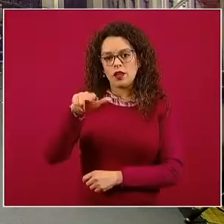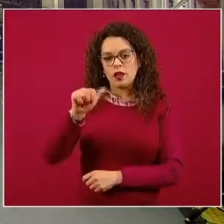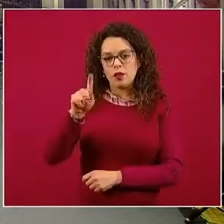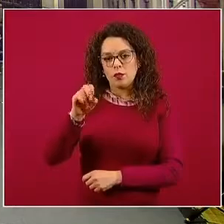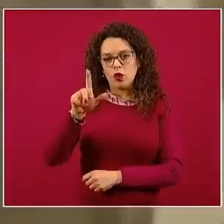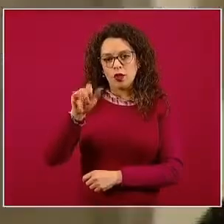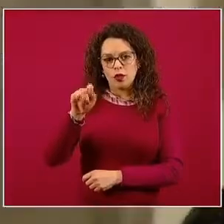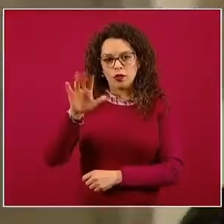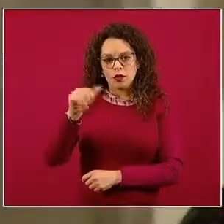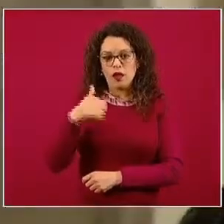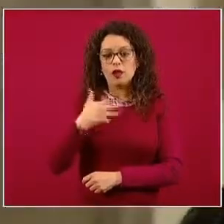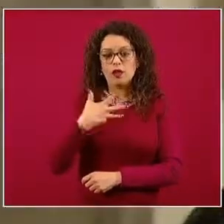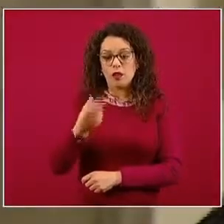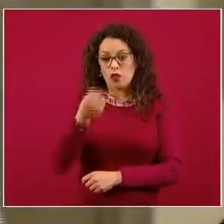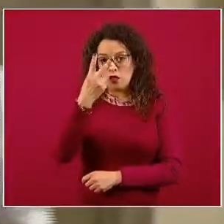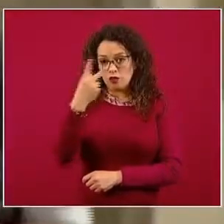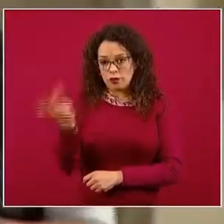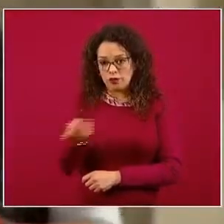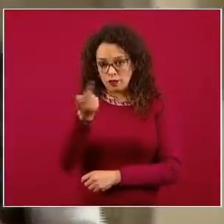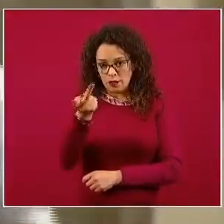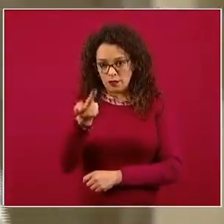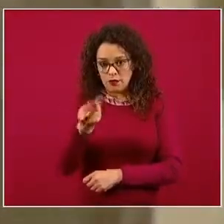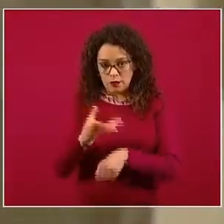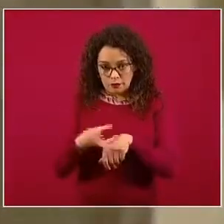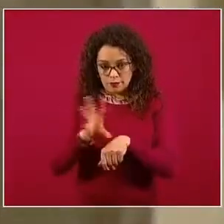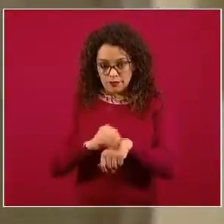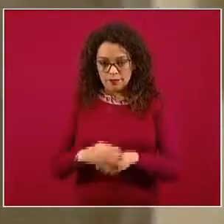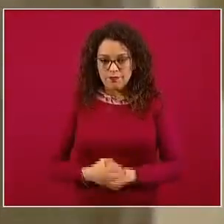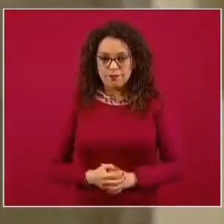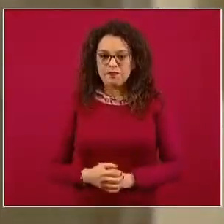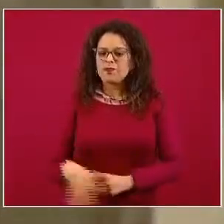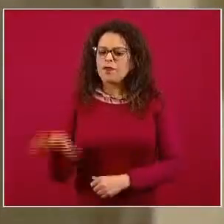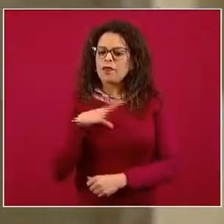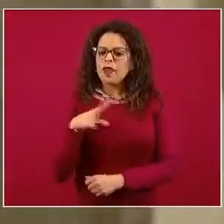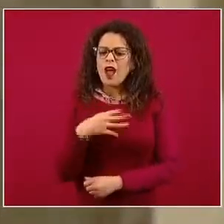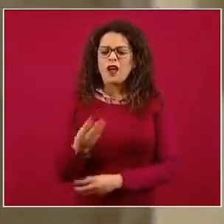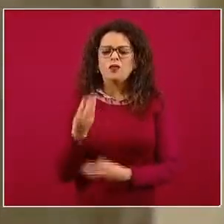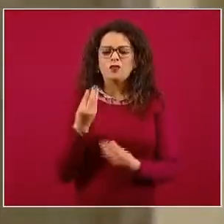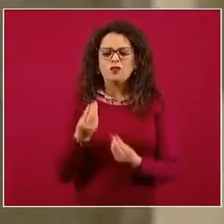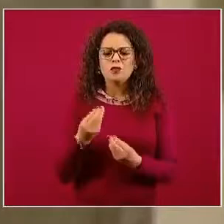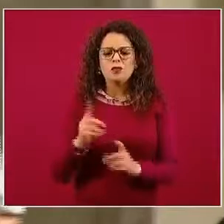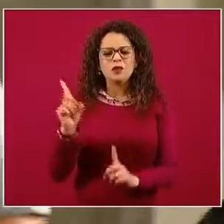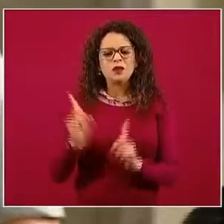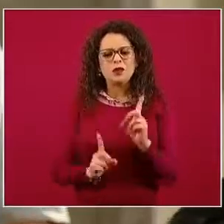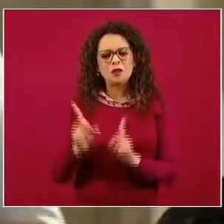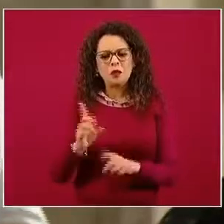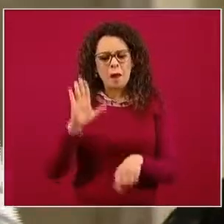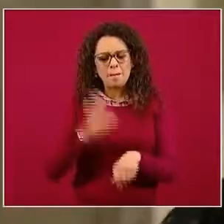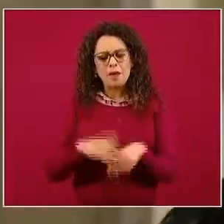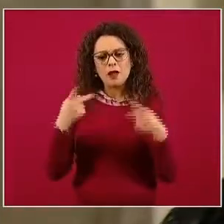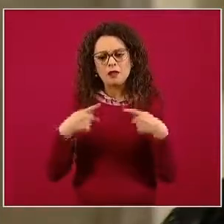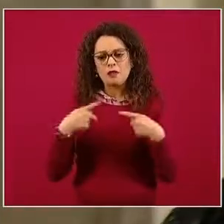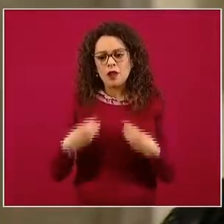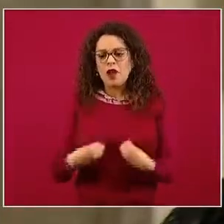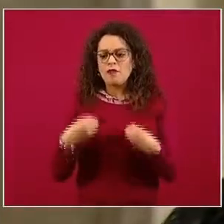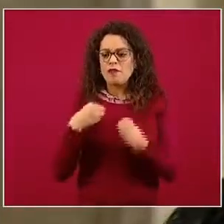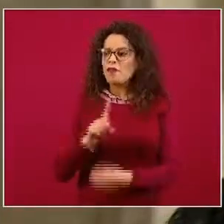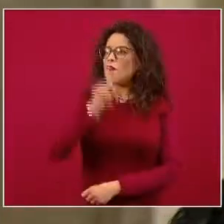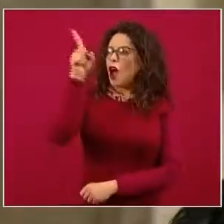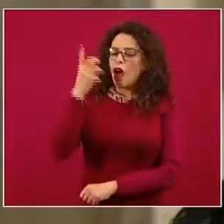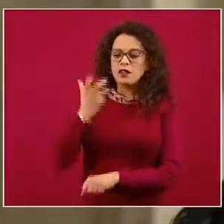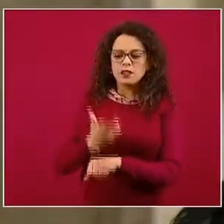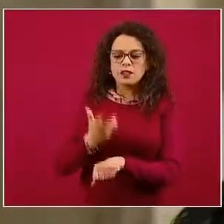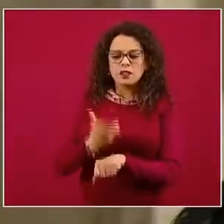lo permite. Por favor. Sí, la primera, fíjese que hay muchas dudas, sobre todo con la gente que vive en Estados Unidos,